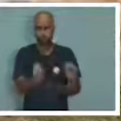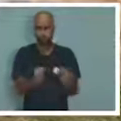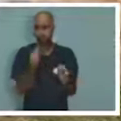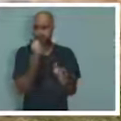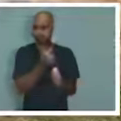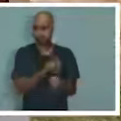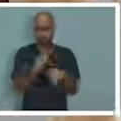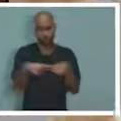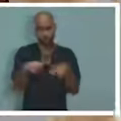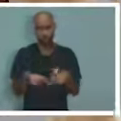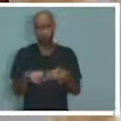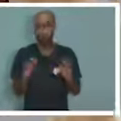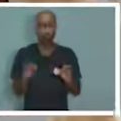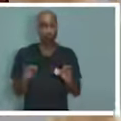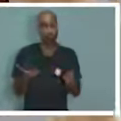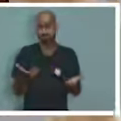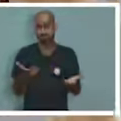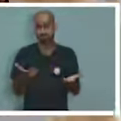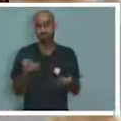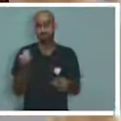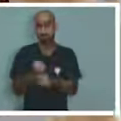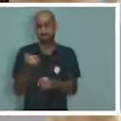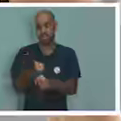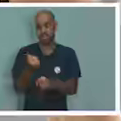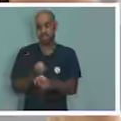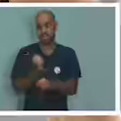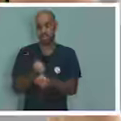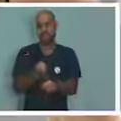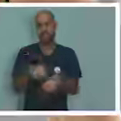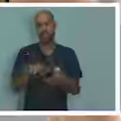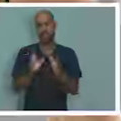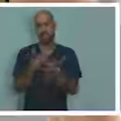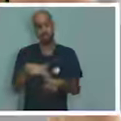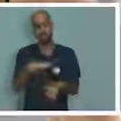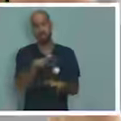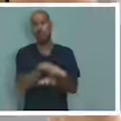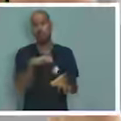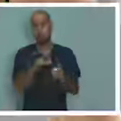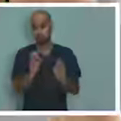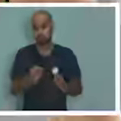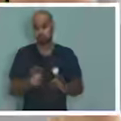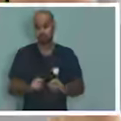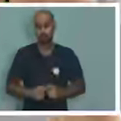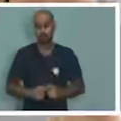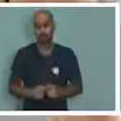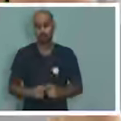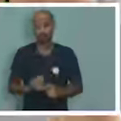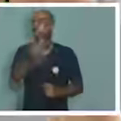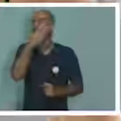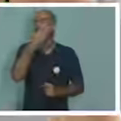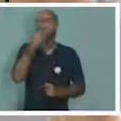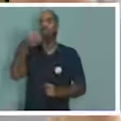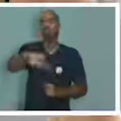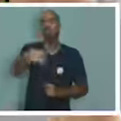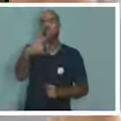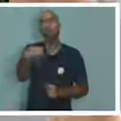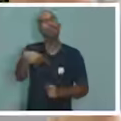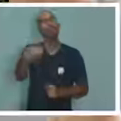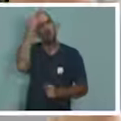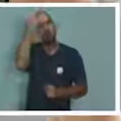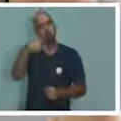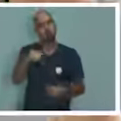que bañarlo, hay que hacer todas las labores con estos animales. Y la